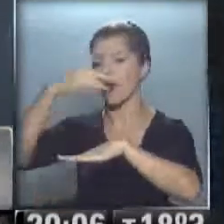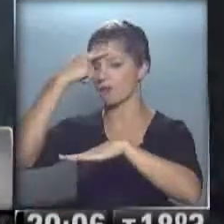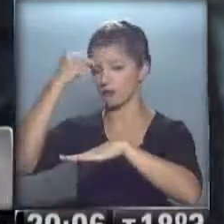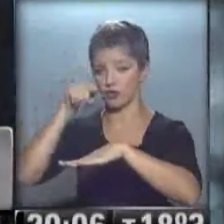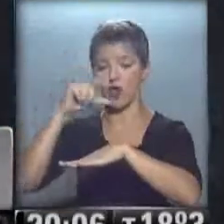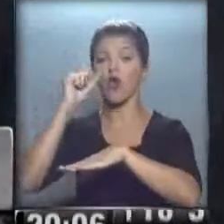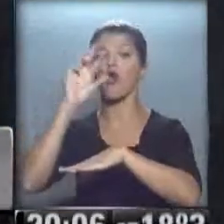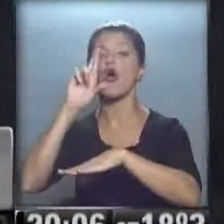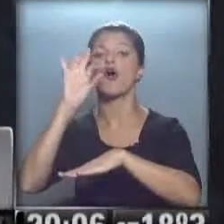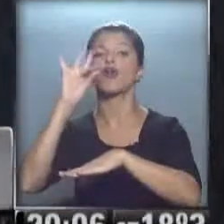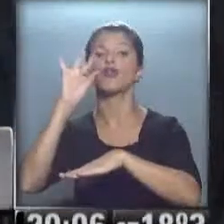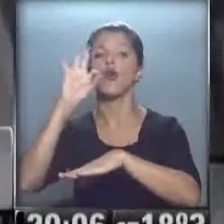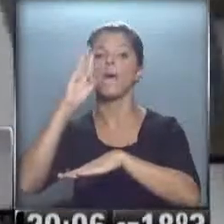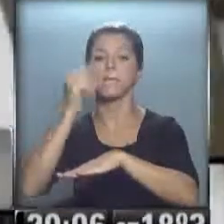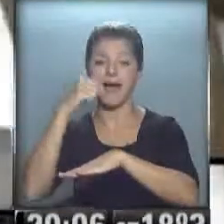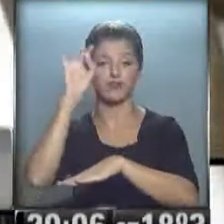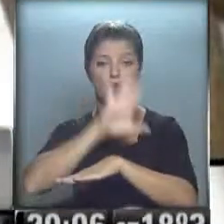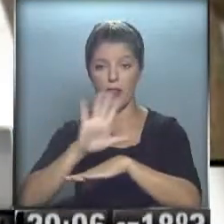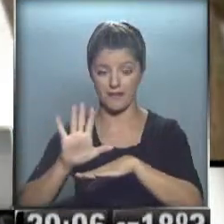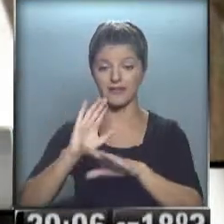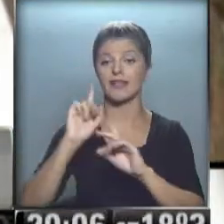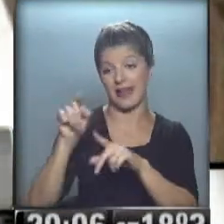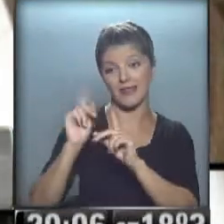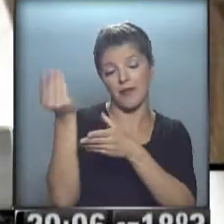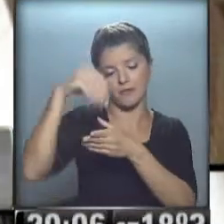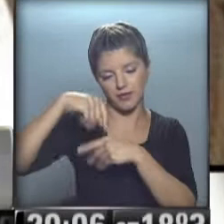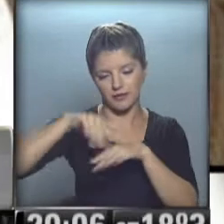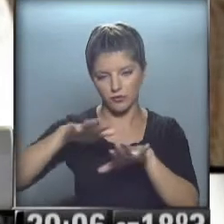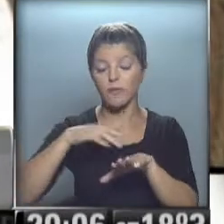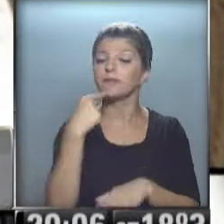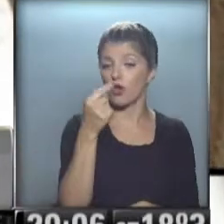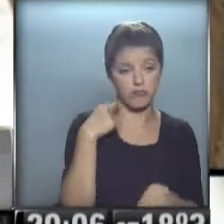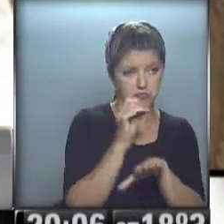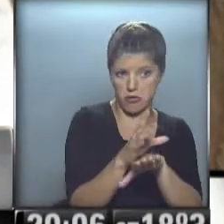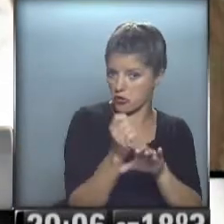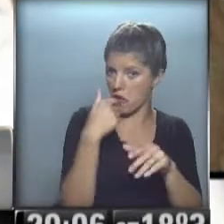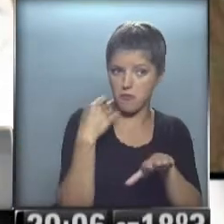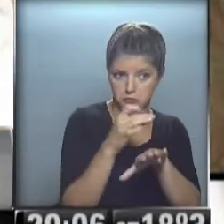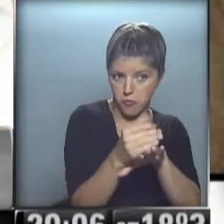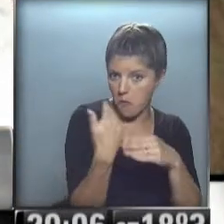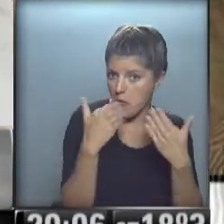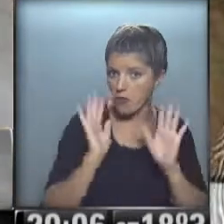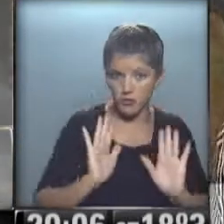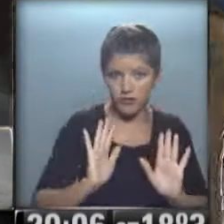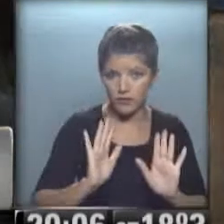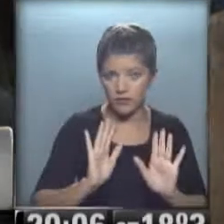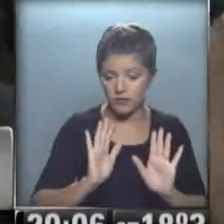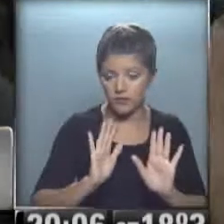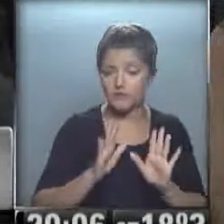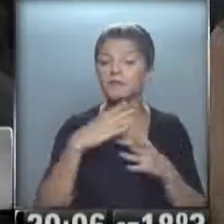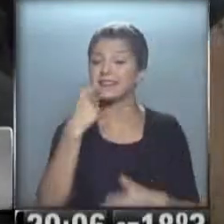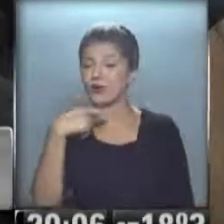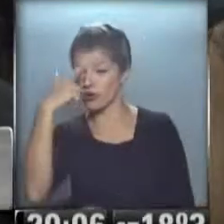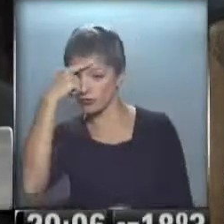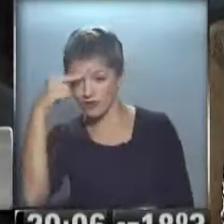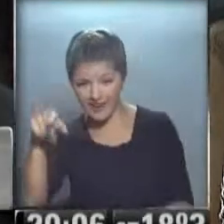Córdoba. También está imputado, por supuesto, en esta causa. Dijo que el tren estaba en condiciones para circular y descartó que el motorman